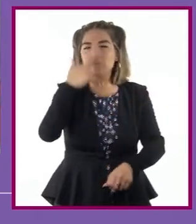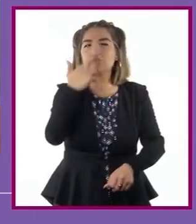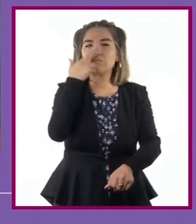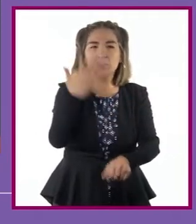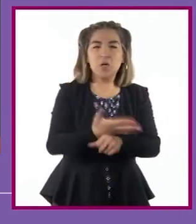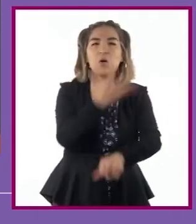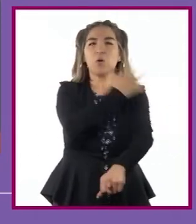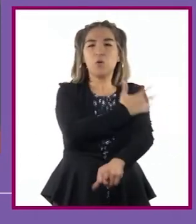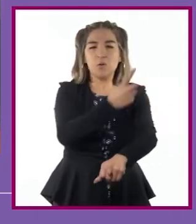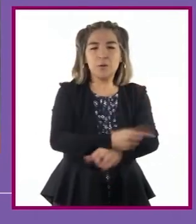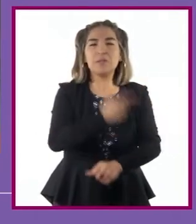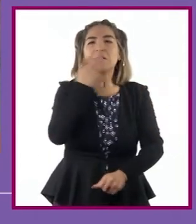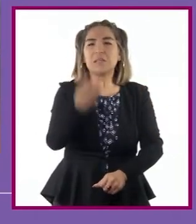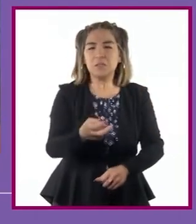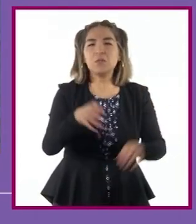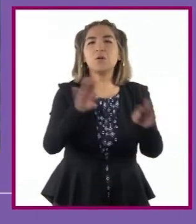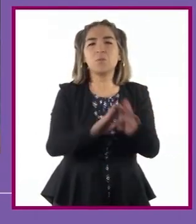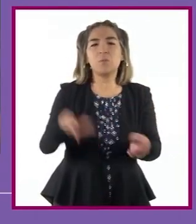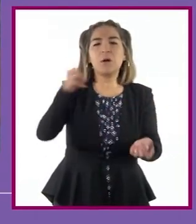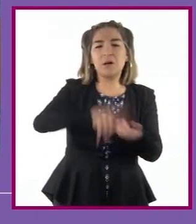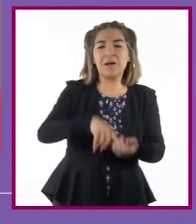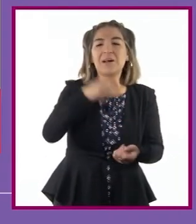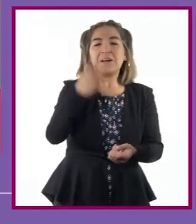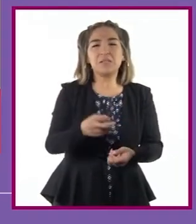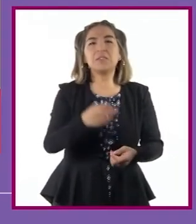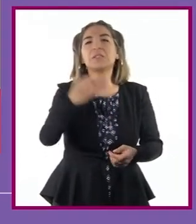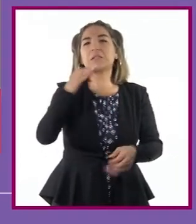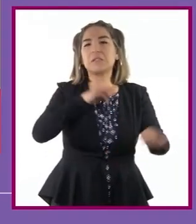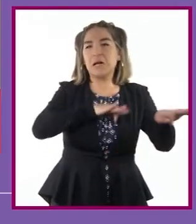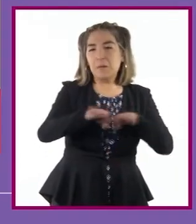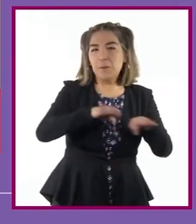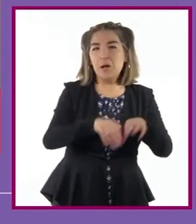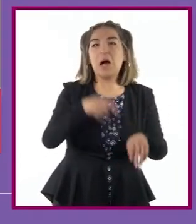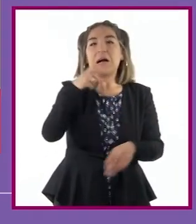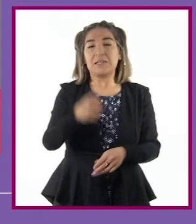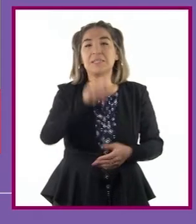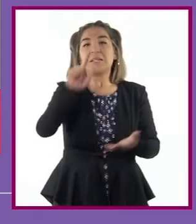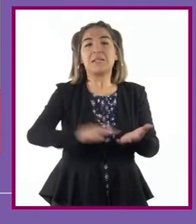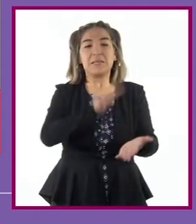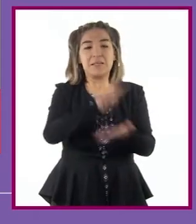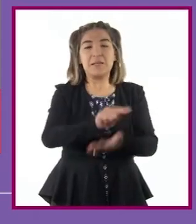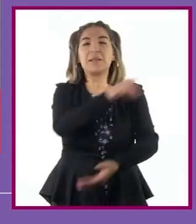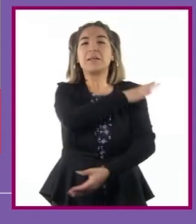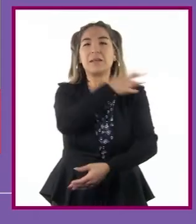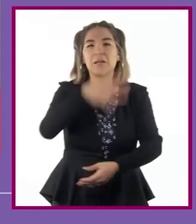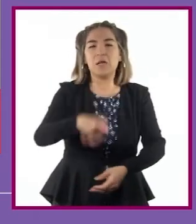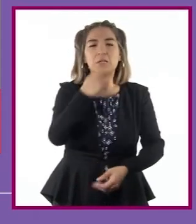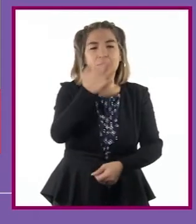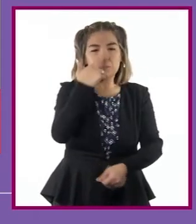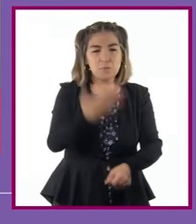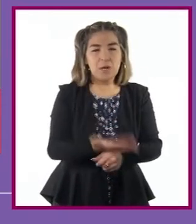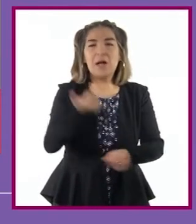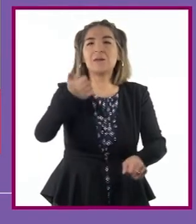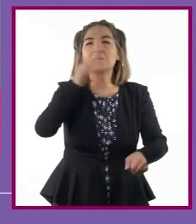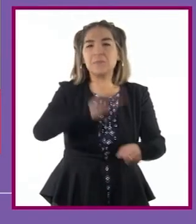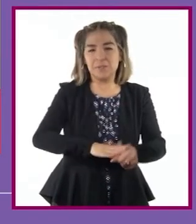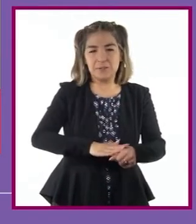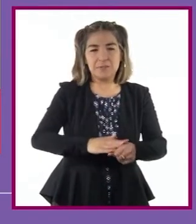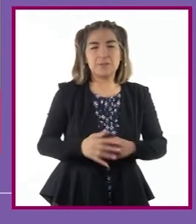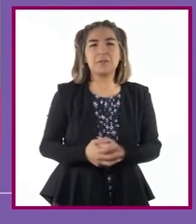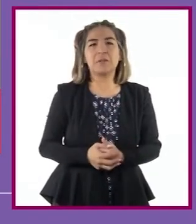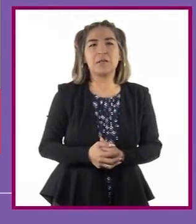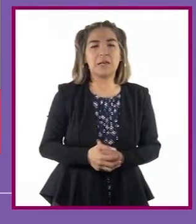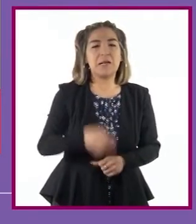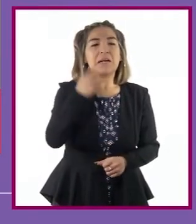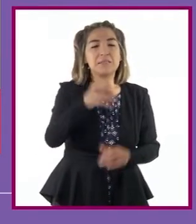así, existen sanciones que están contempladas en la Ley General de Responsabilidades Administrativas. En